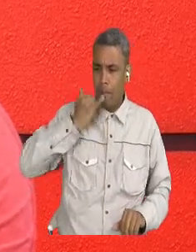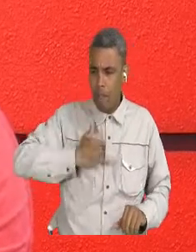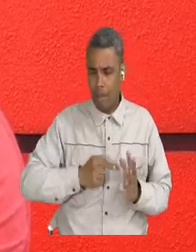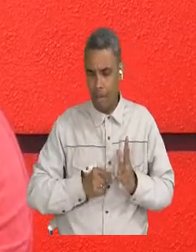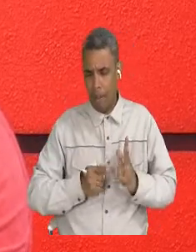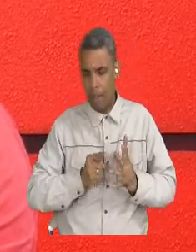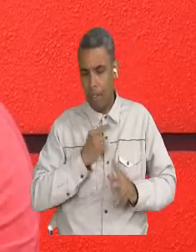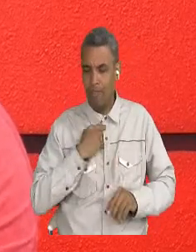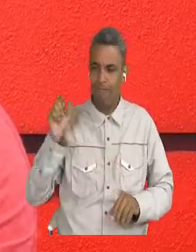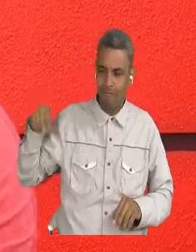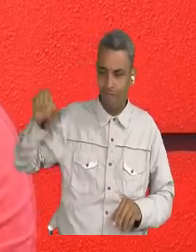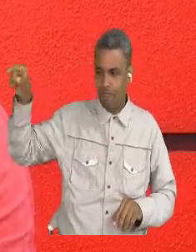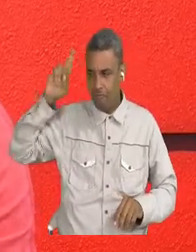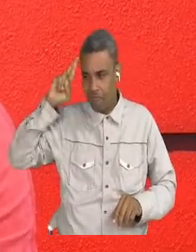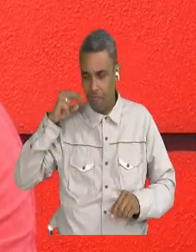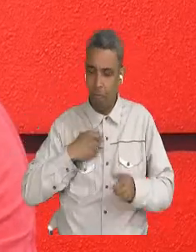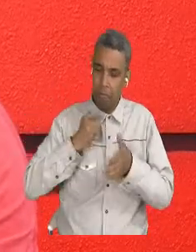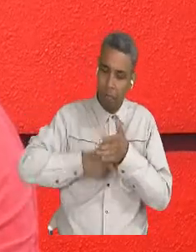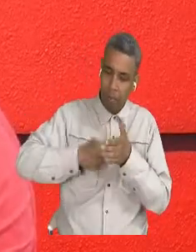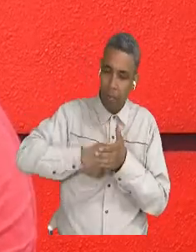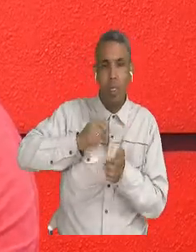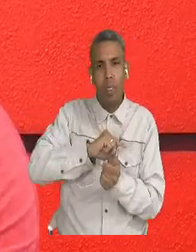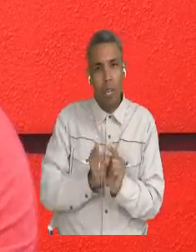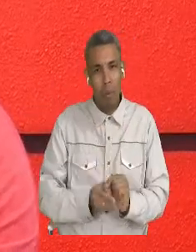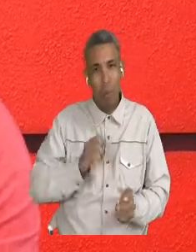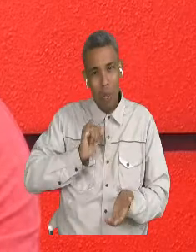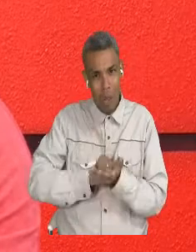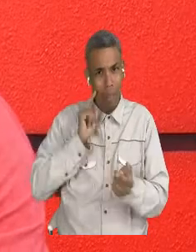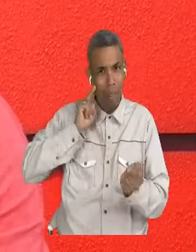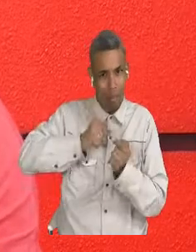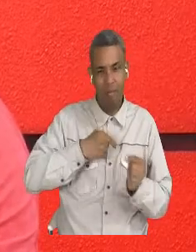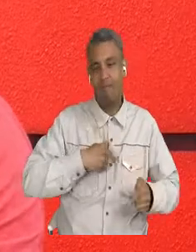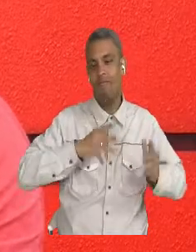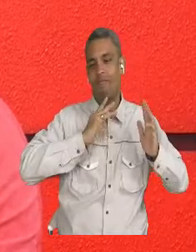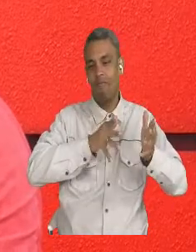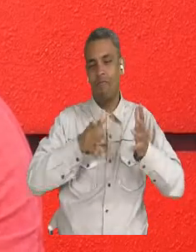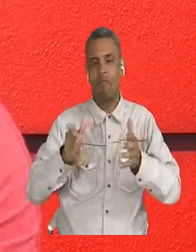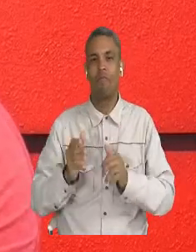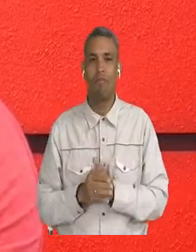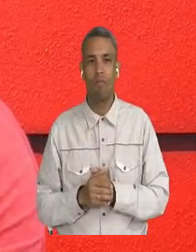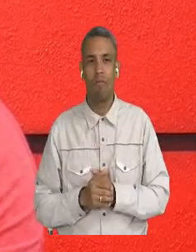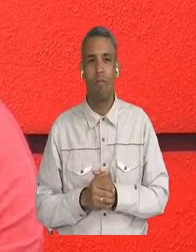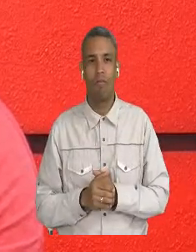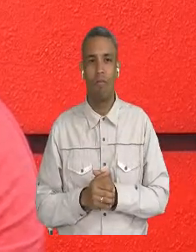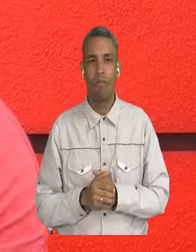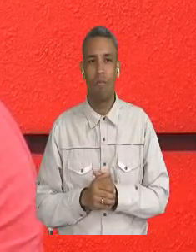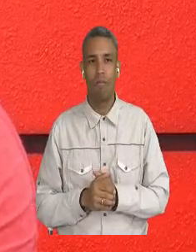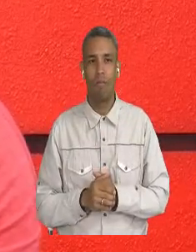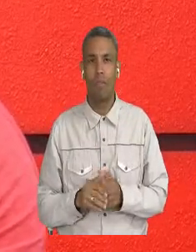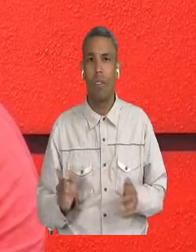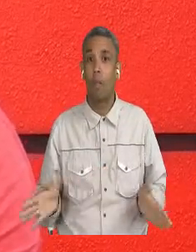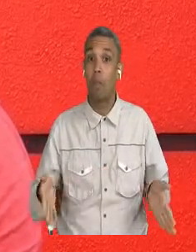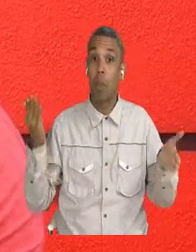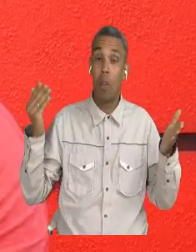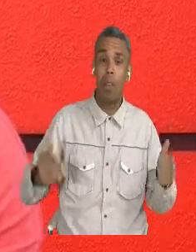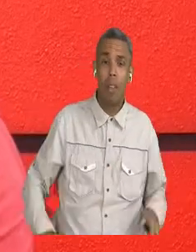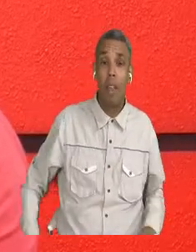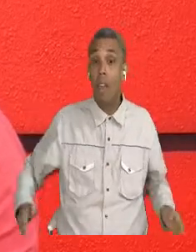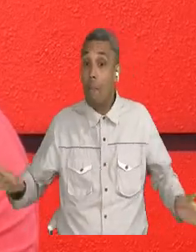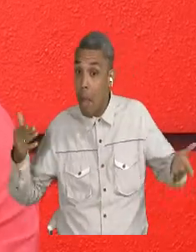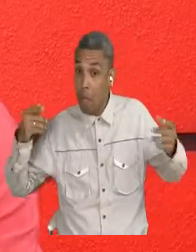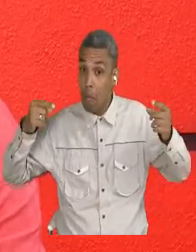un entrenamiento donde lo vamos a estar motivando, gritando, pero es gritando de motivación, de hey, vamos, dele